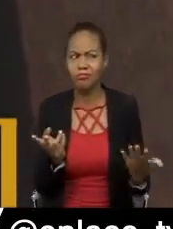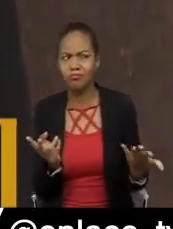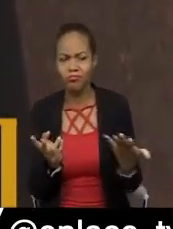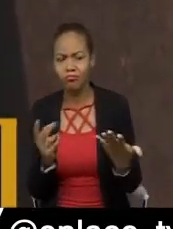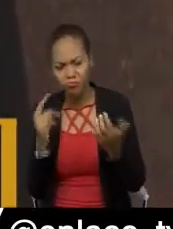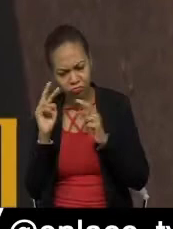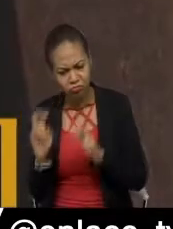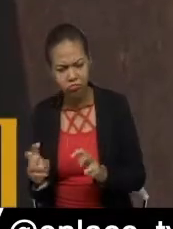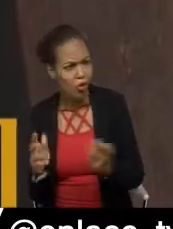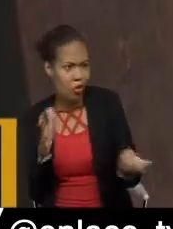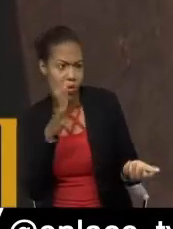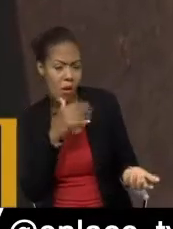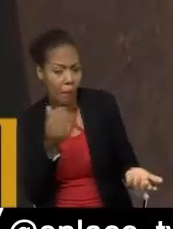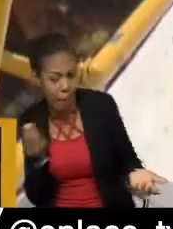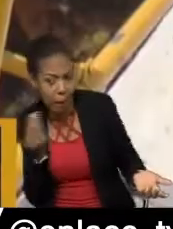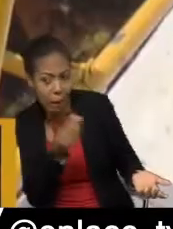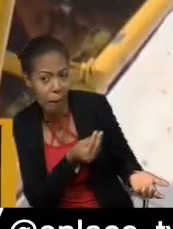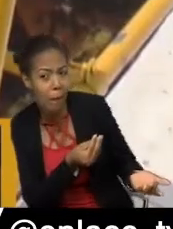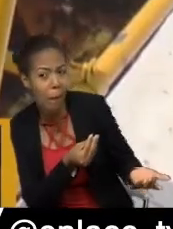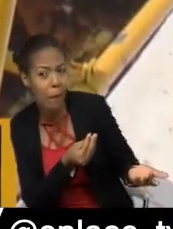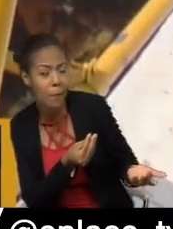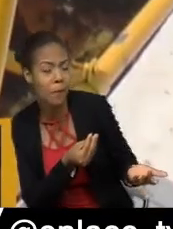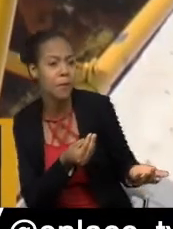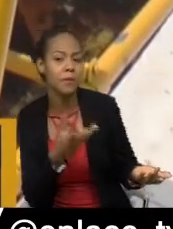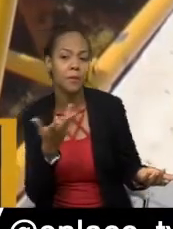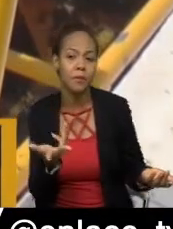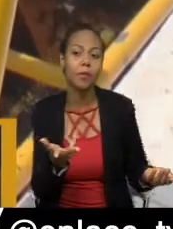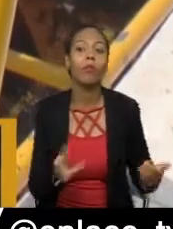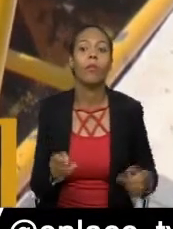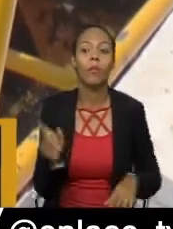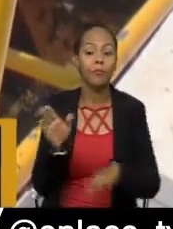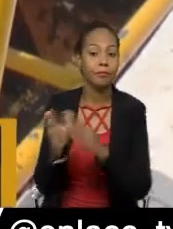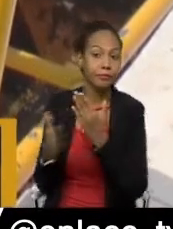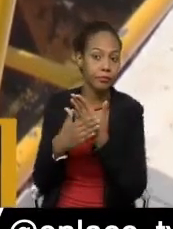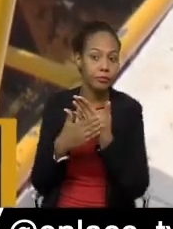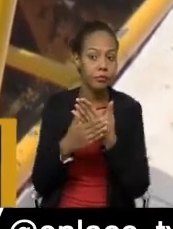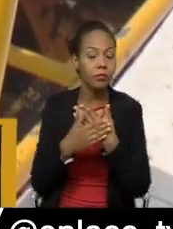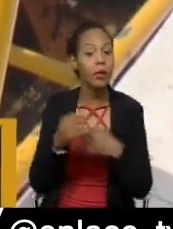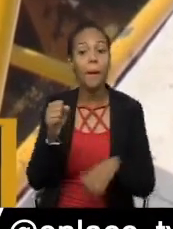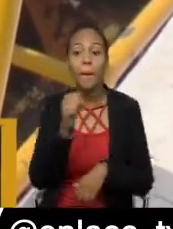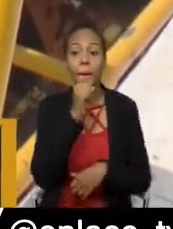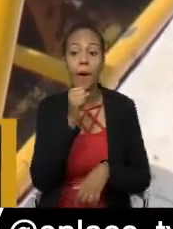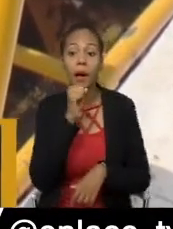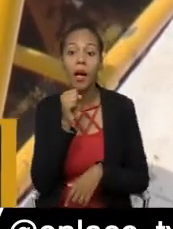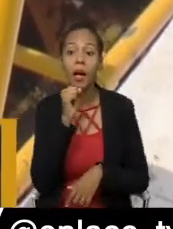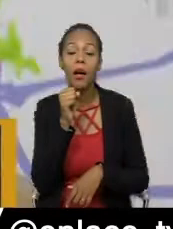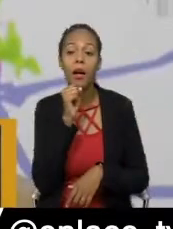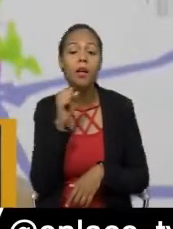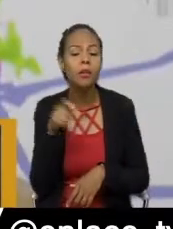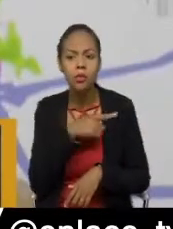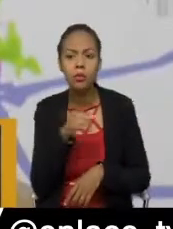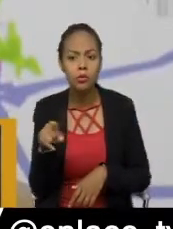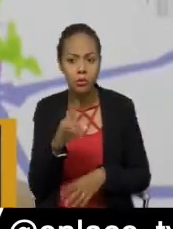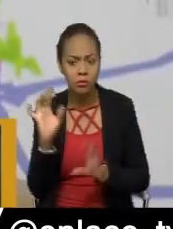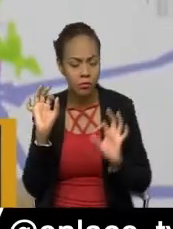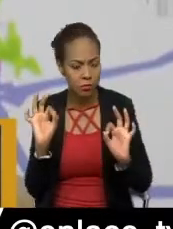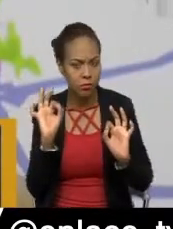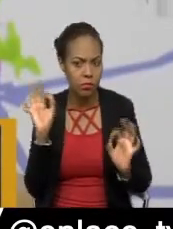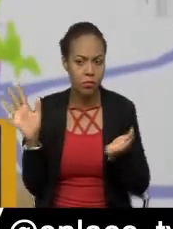El CIVICAP reporta que Barranca Bermeja tiene uno de los mejores índices, específicamente el